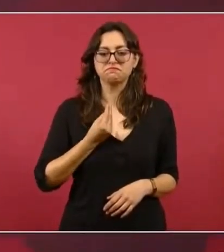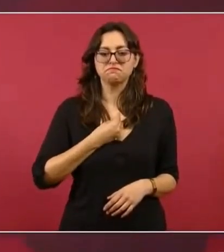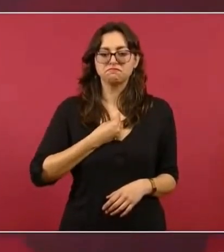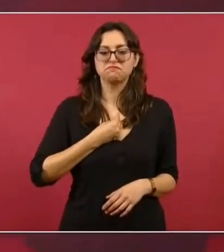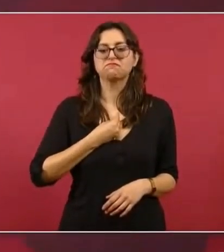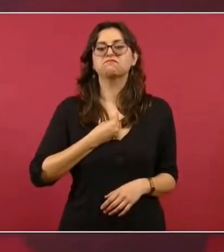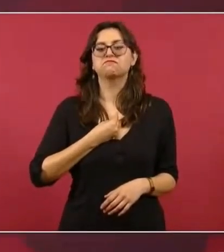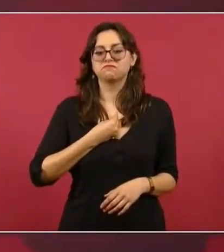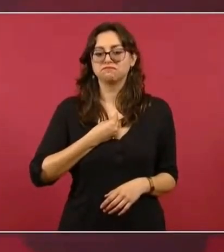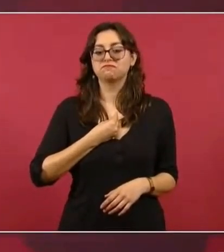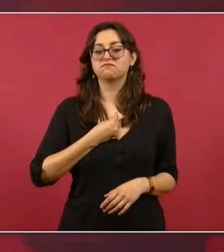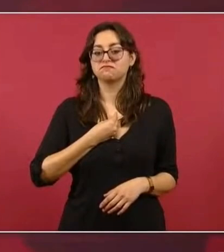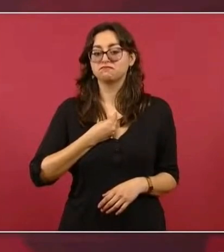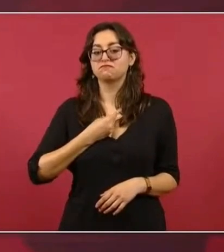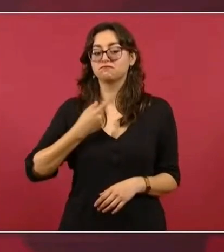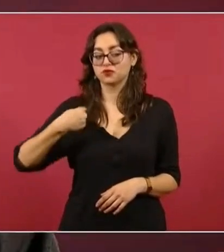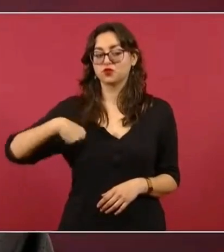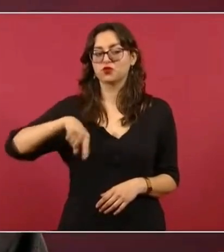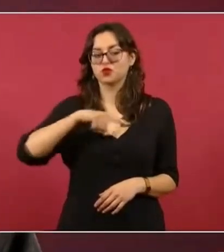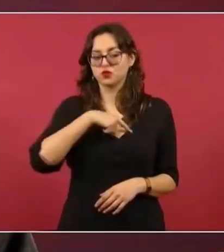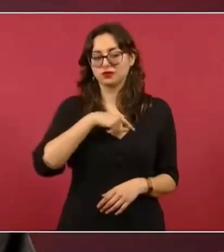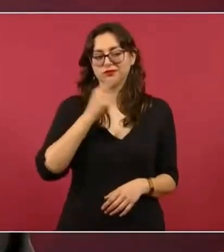pero sabemos que